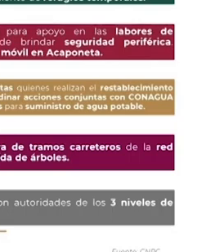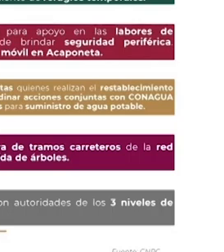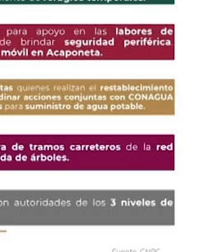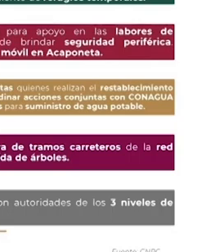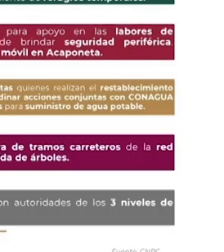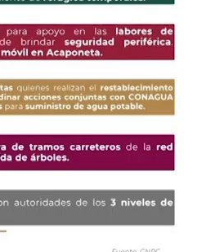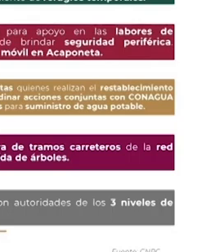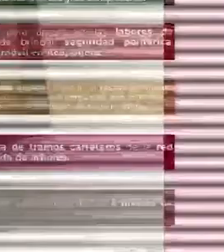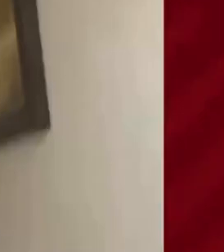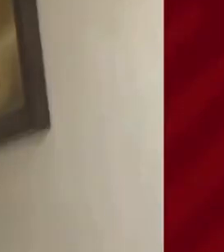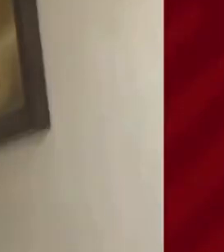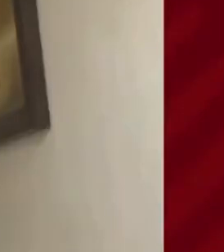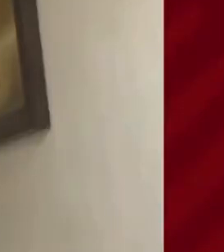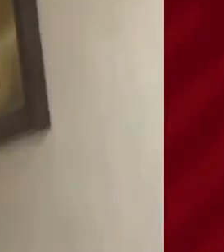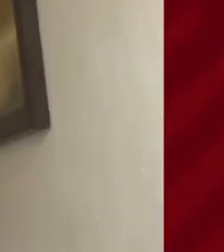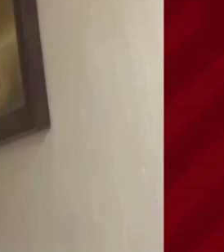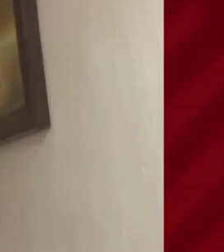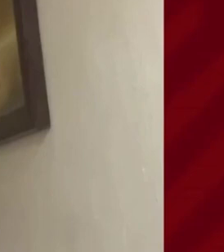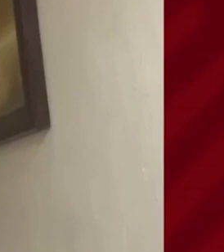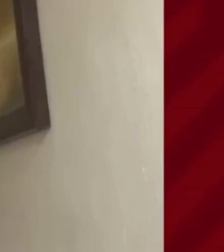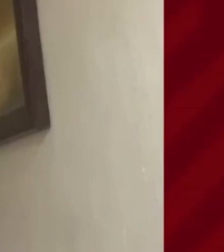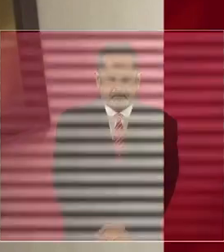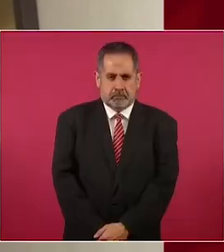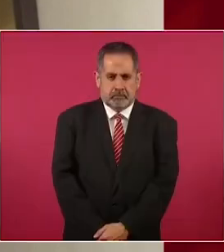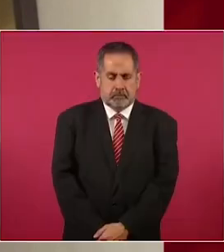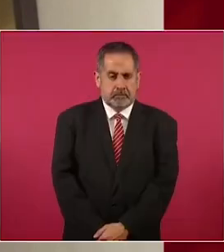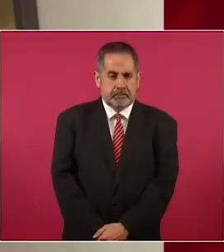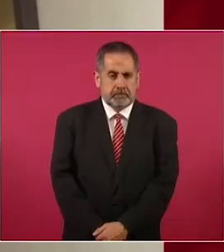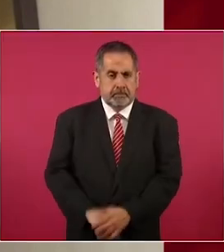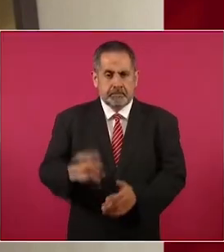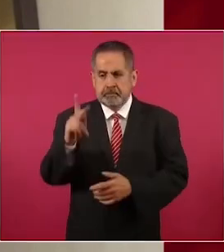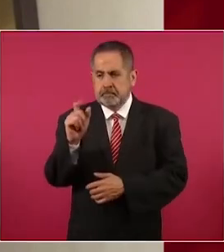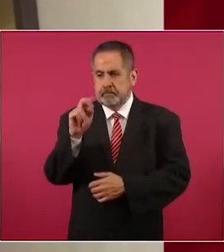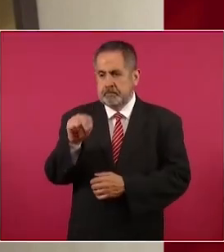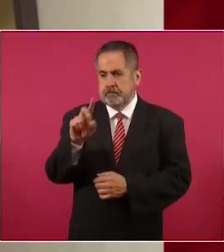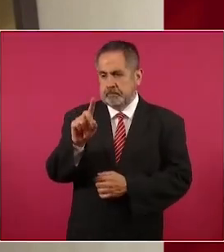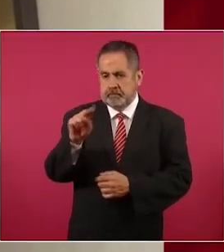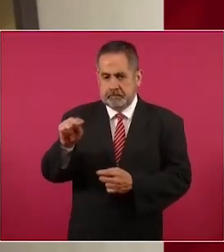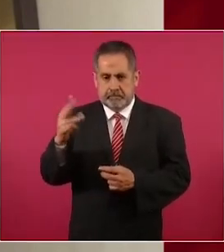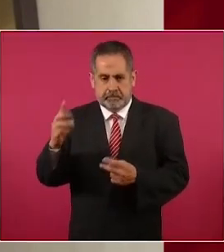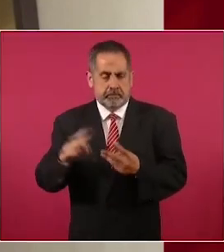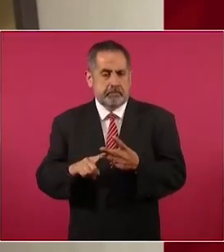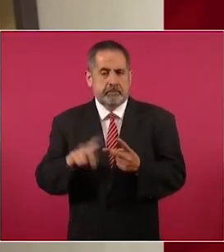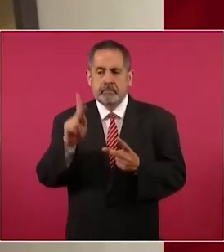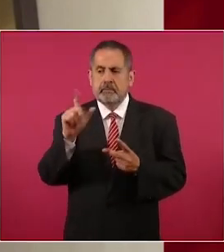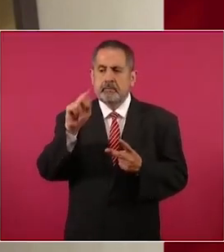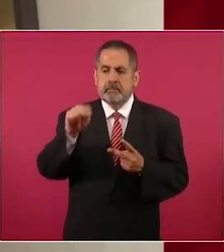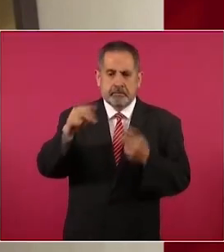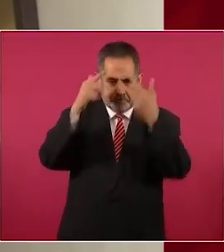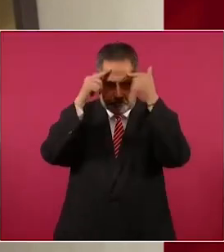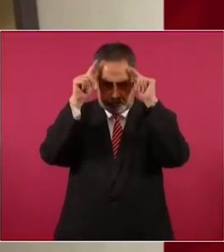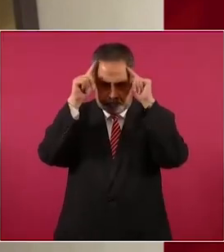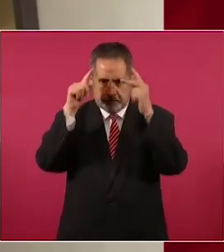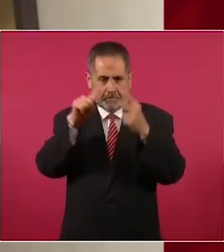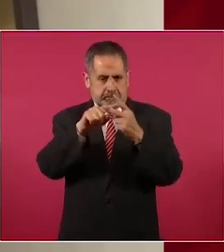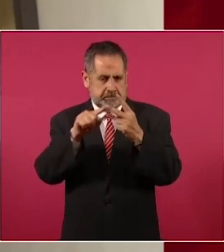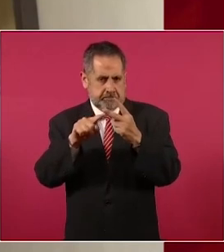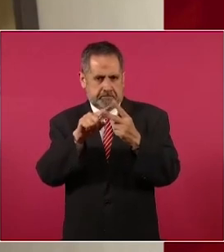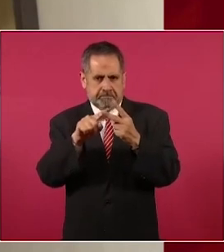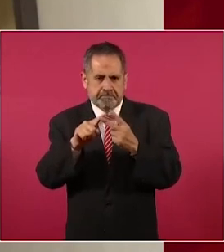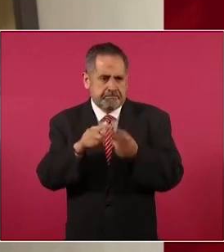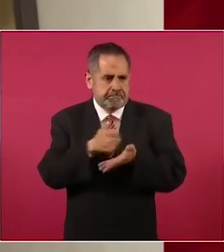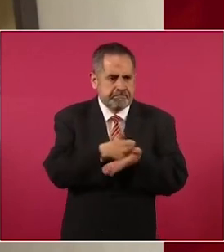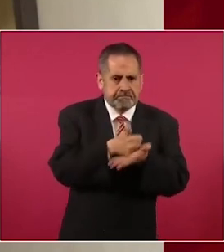voló con el viento. Con el plan DN3 y el plan Marina están ayudando directamente